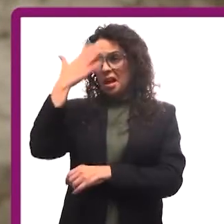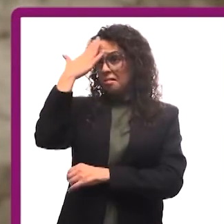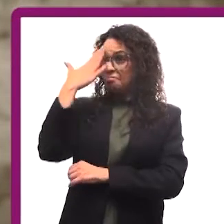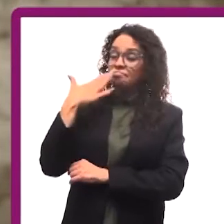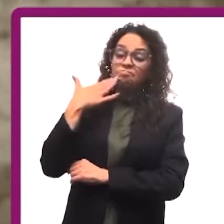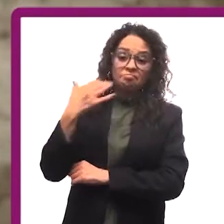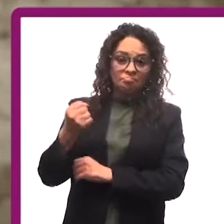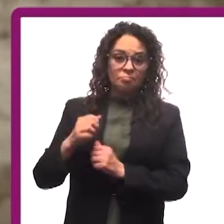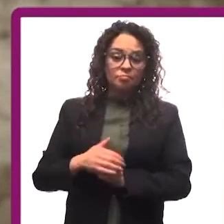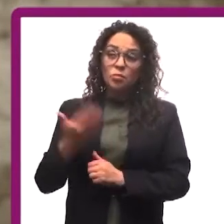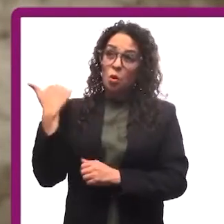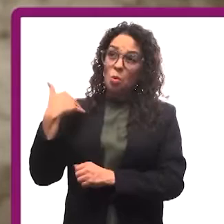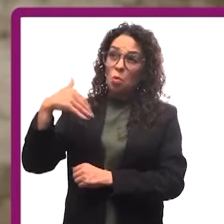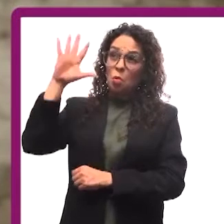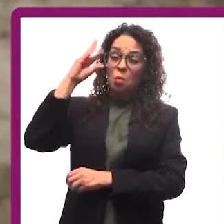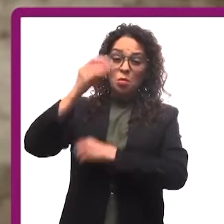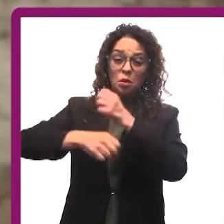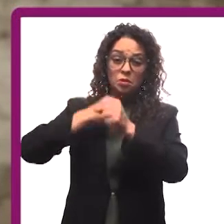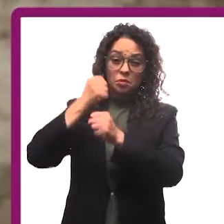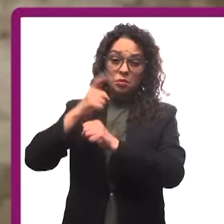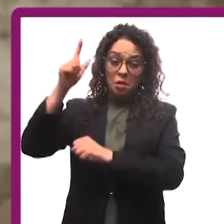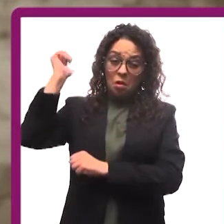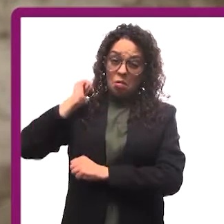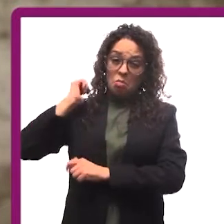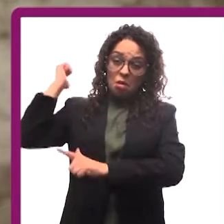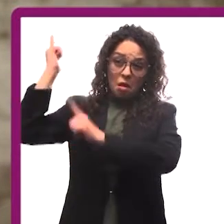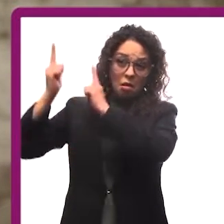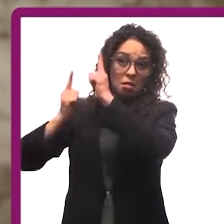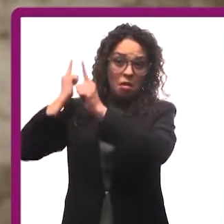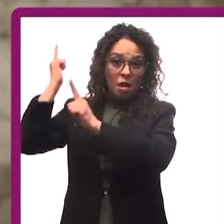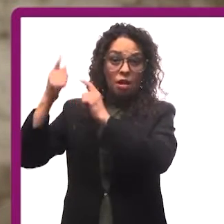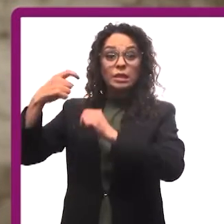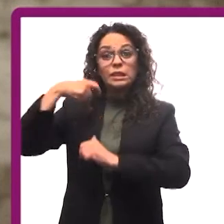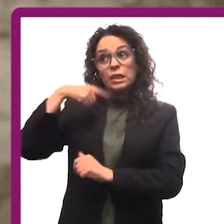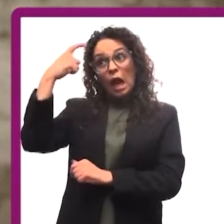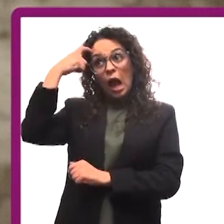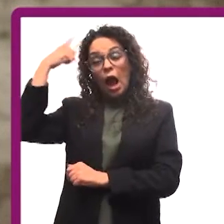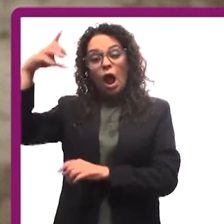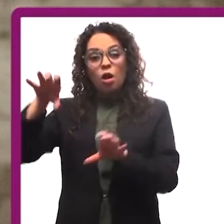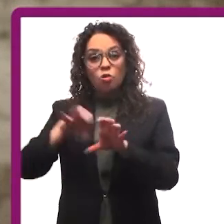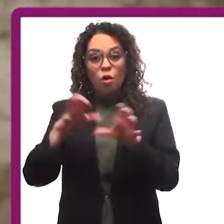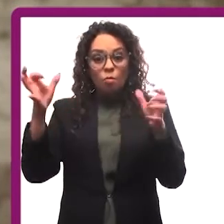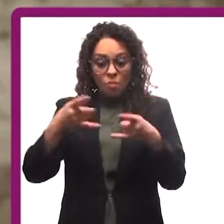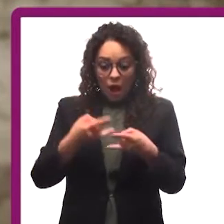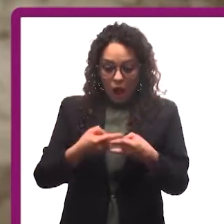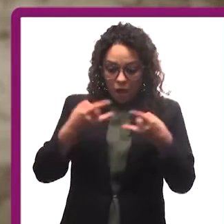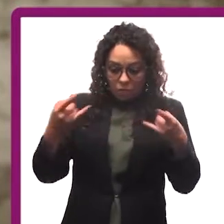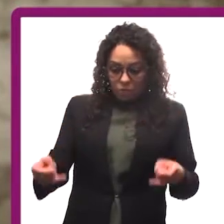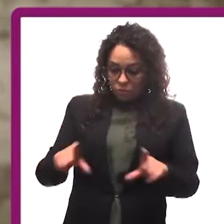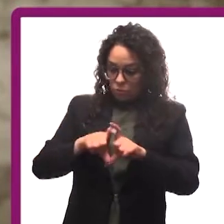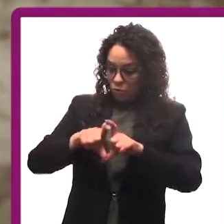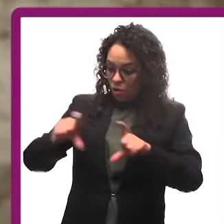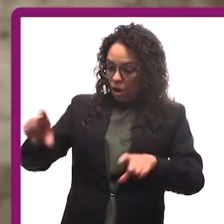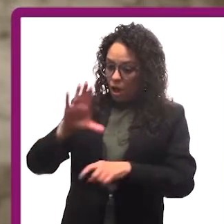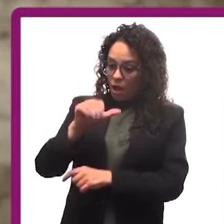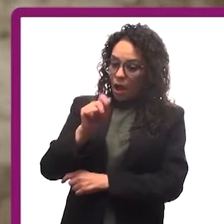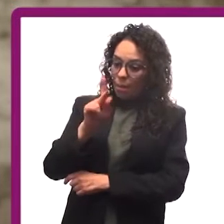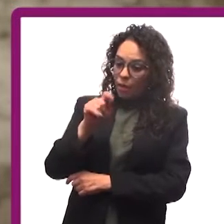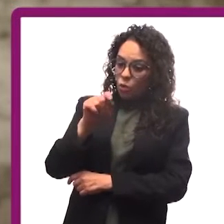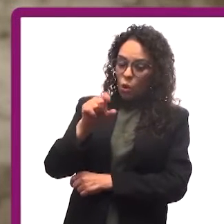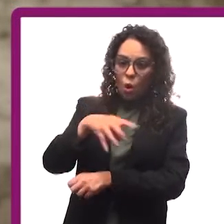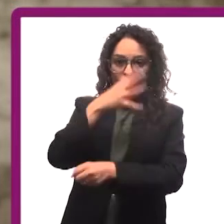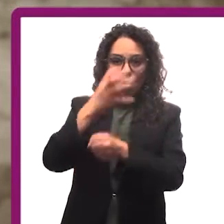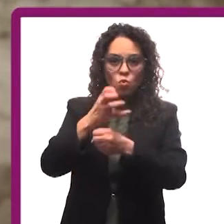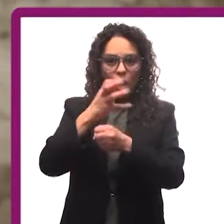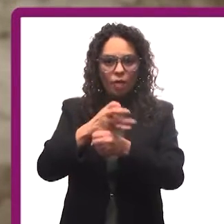la antigua Grecia, no solo creé el paradigma para contar historias del capítulo 4. En mi libro,